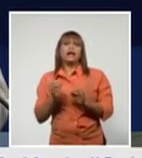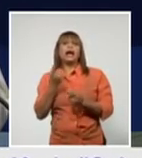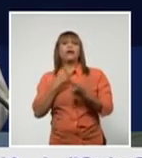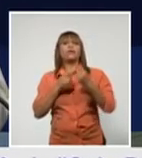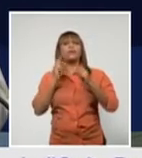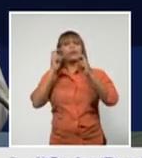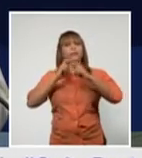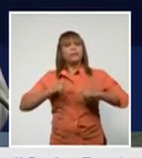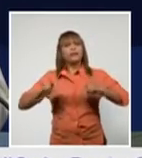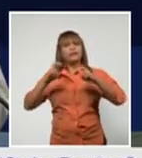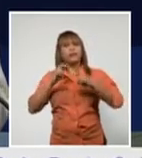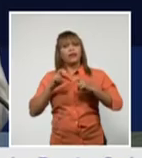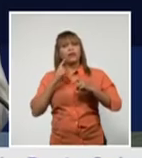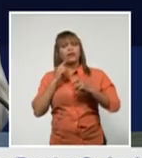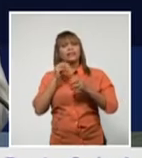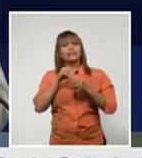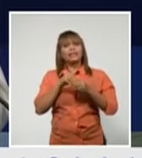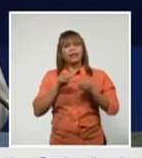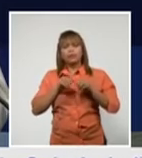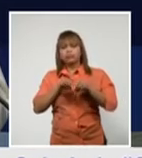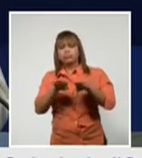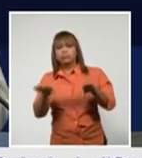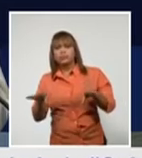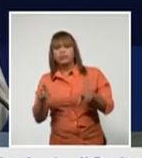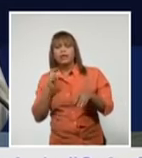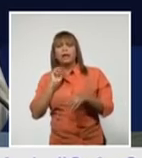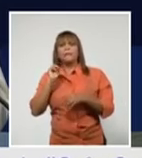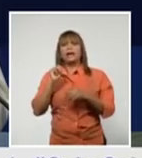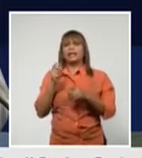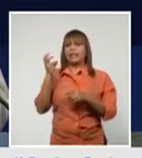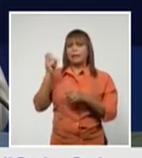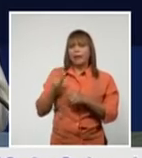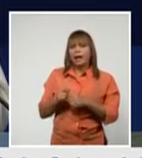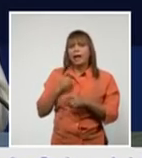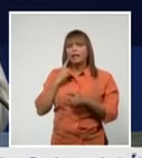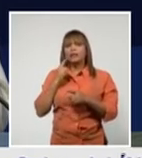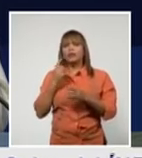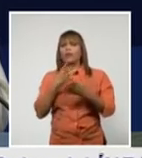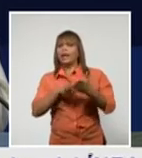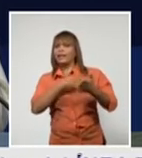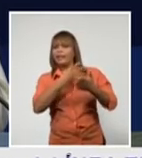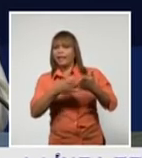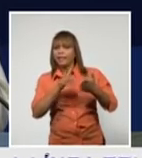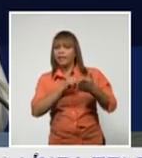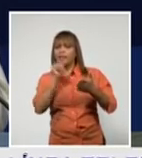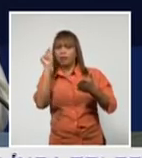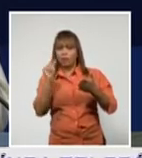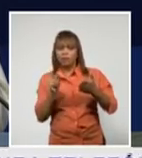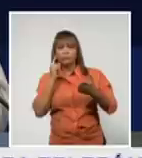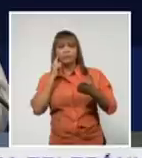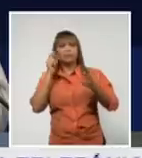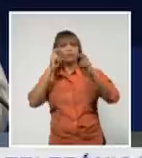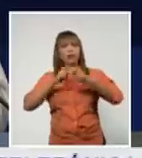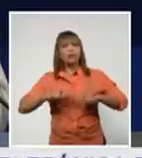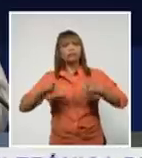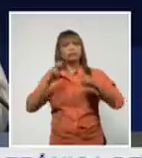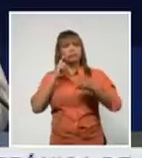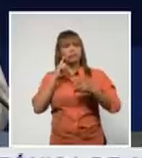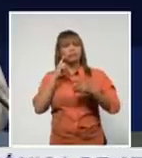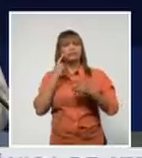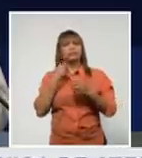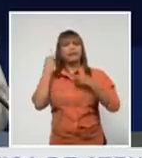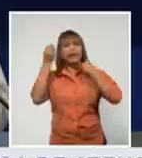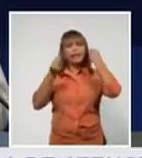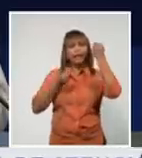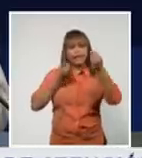ellos epidemiólogos, pero sobre todo matemáticos, bioestadísticos, estadísticos, que hacen pronósticos. Vamos